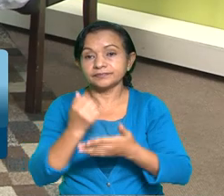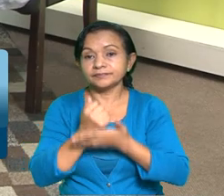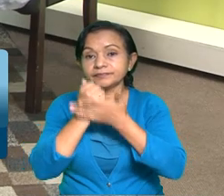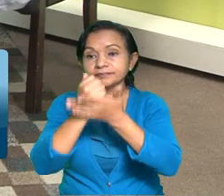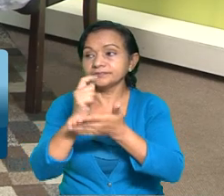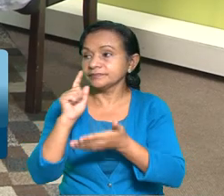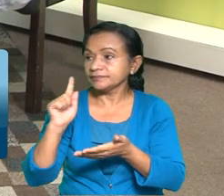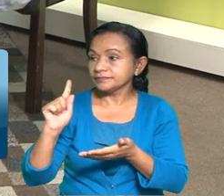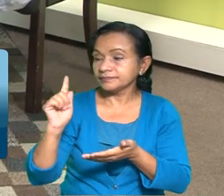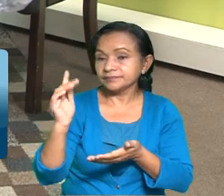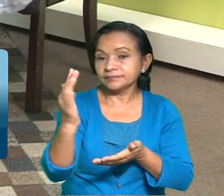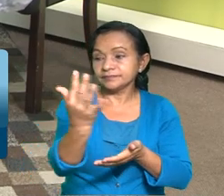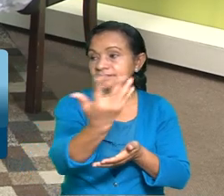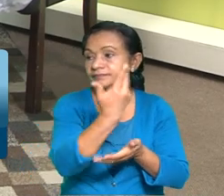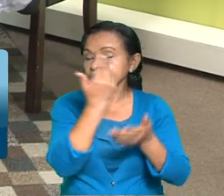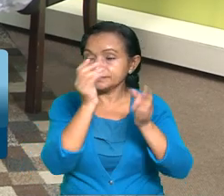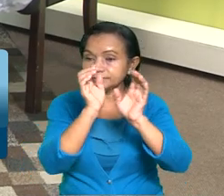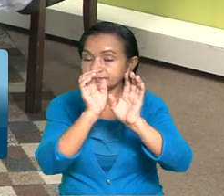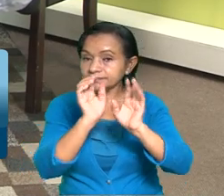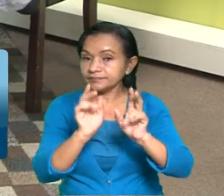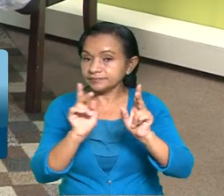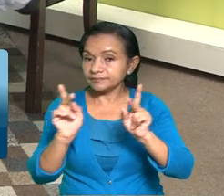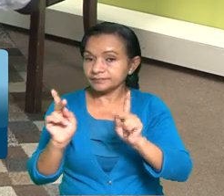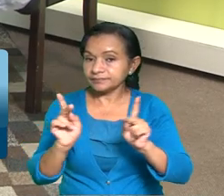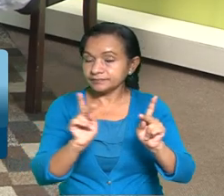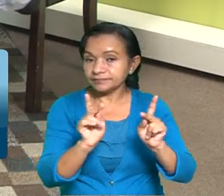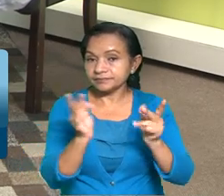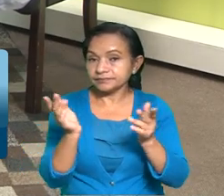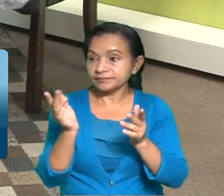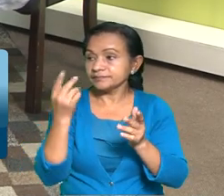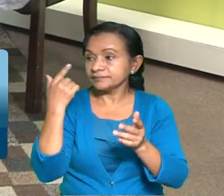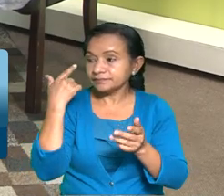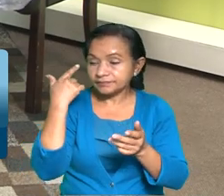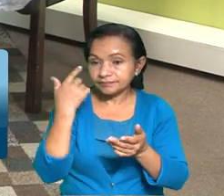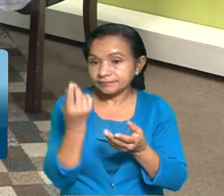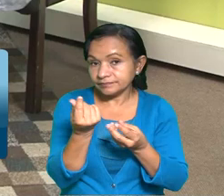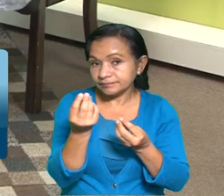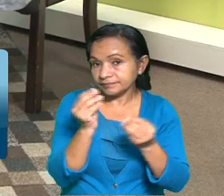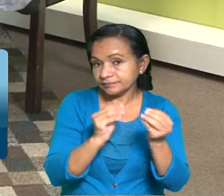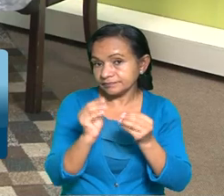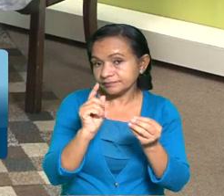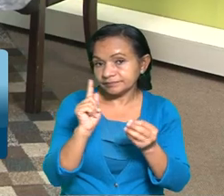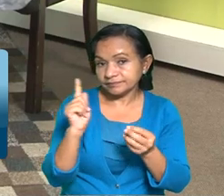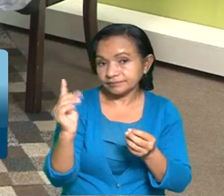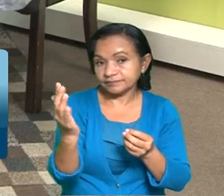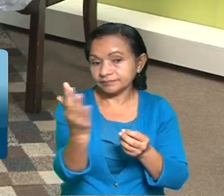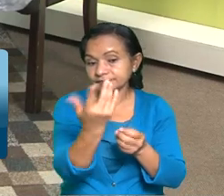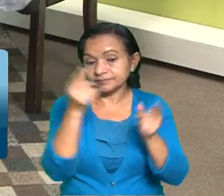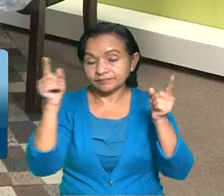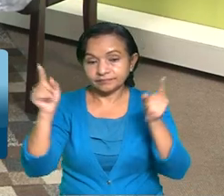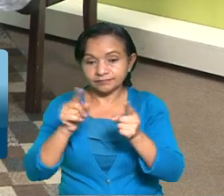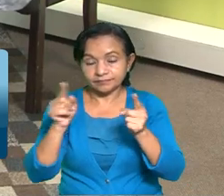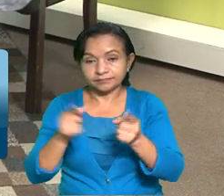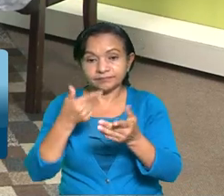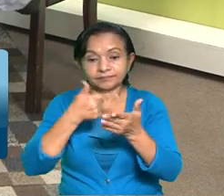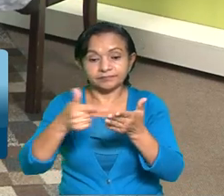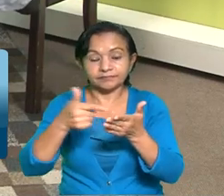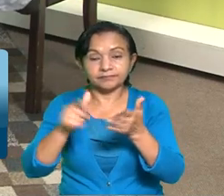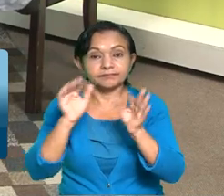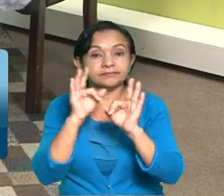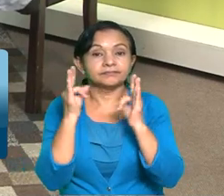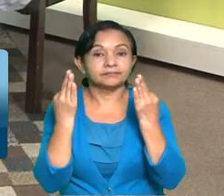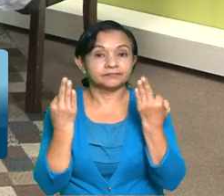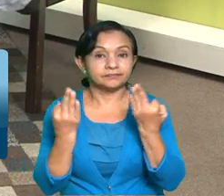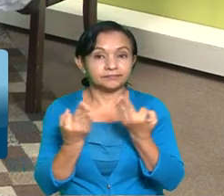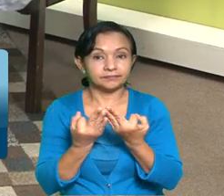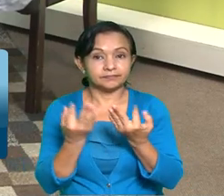para todos, ¿verdad? Porque recordando, dentro de los beneficios está la parte económica, todo lo que reduce el gasto familiar